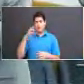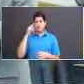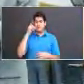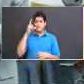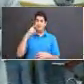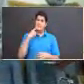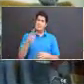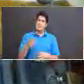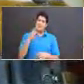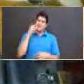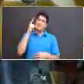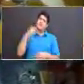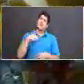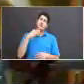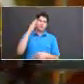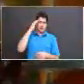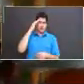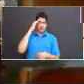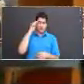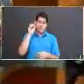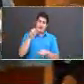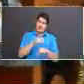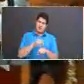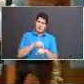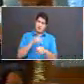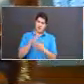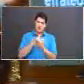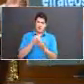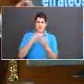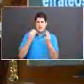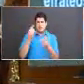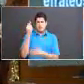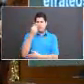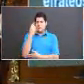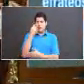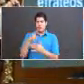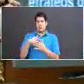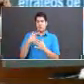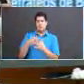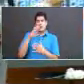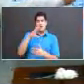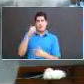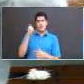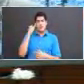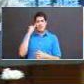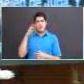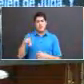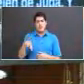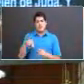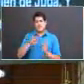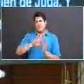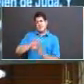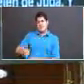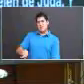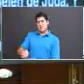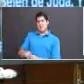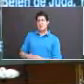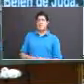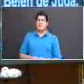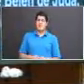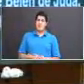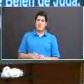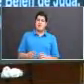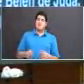la ofrenda es vital. Yo sé que en el momento de la ofrenda fue cuando fue descalificado Caín, en donde mataron a los hijos de Elí.